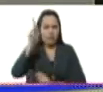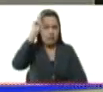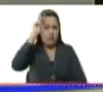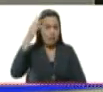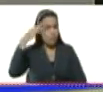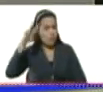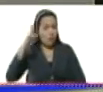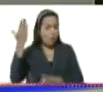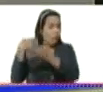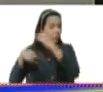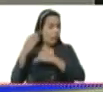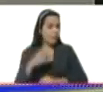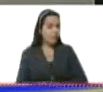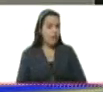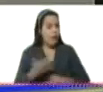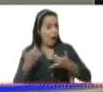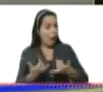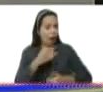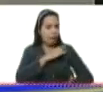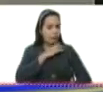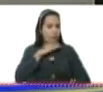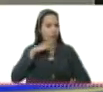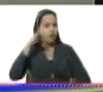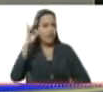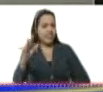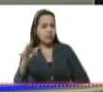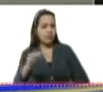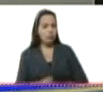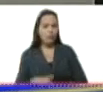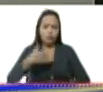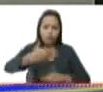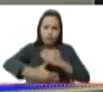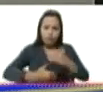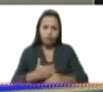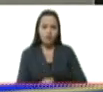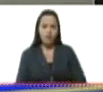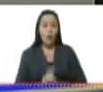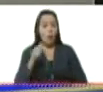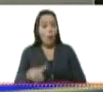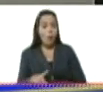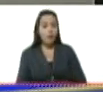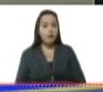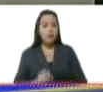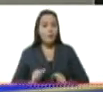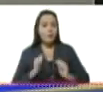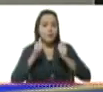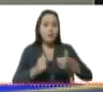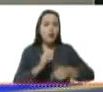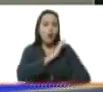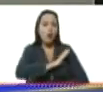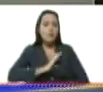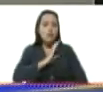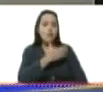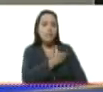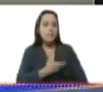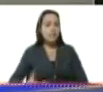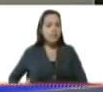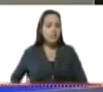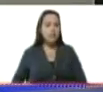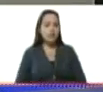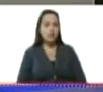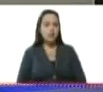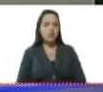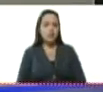Y fíjense ustedes el coronavirus cómo viene avanzando. Hoy se instaló la comisión presidencial